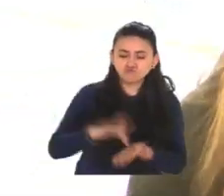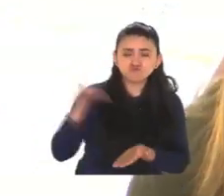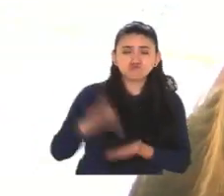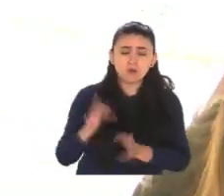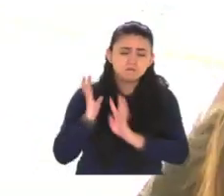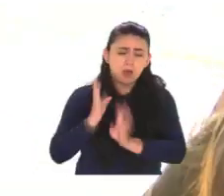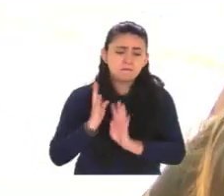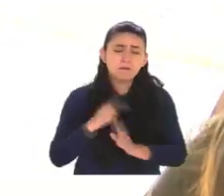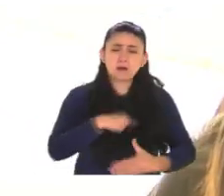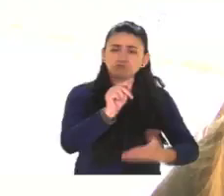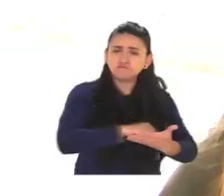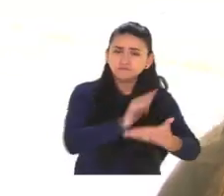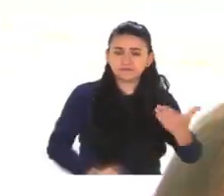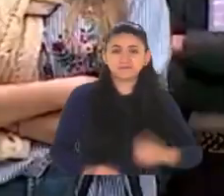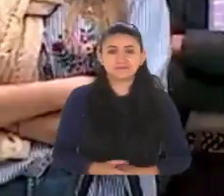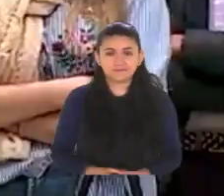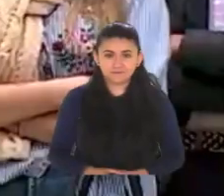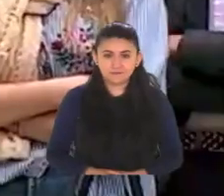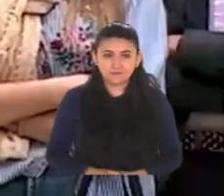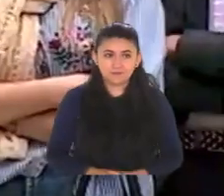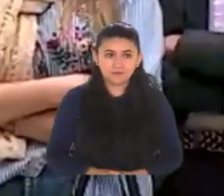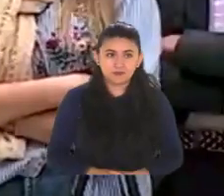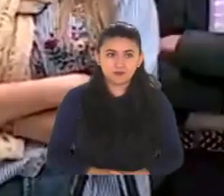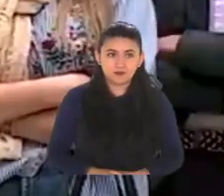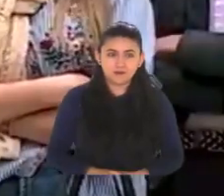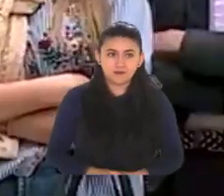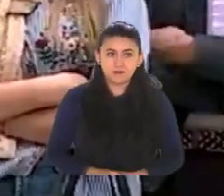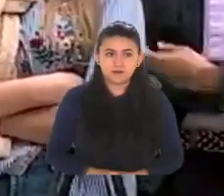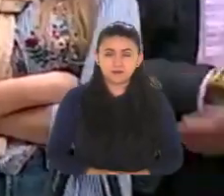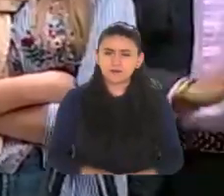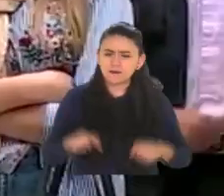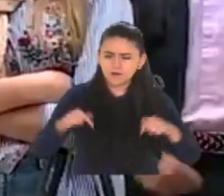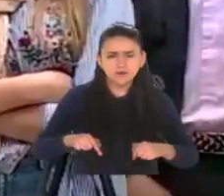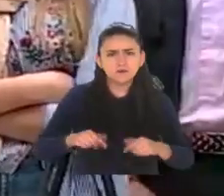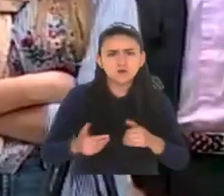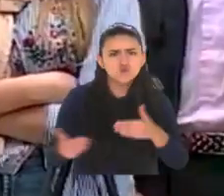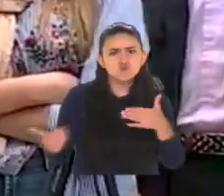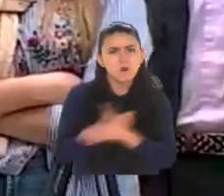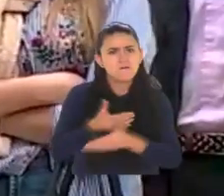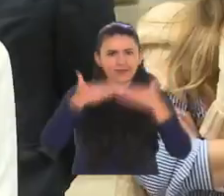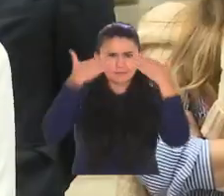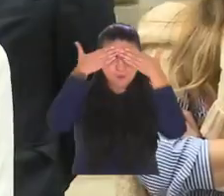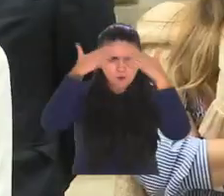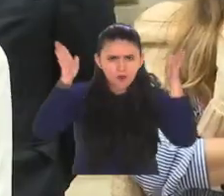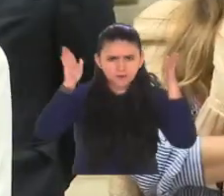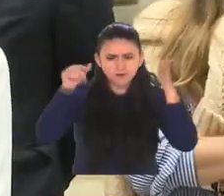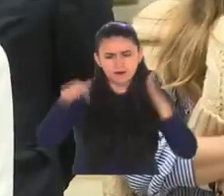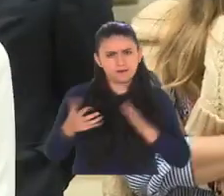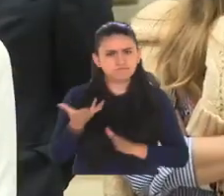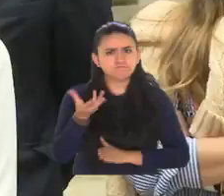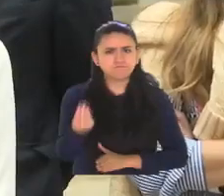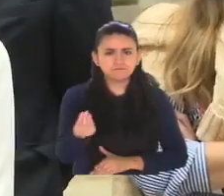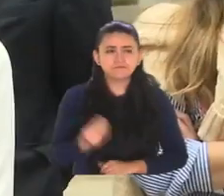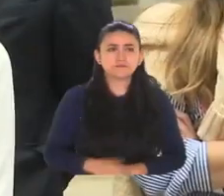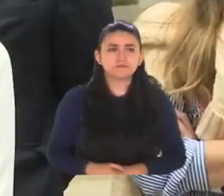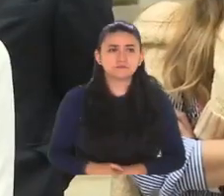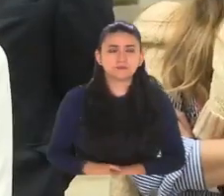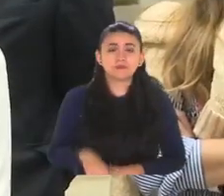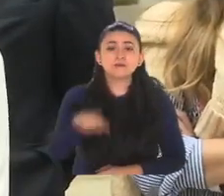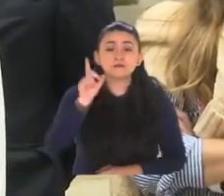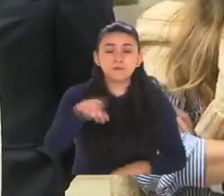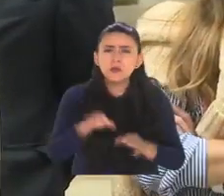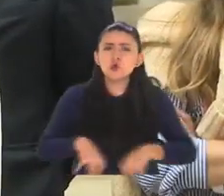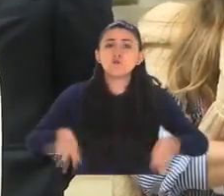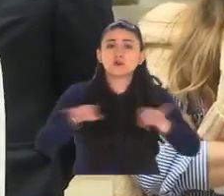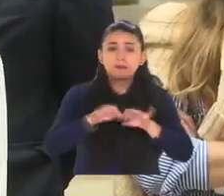de participación hay una nueva dimensión de democracia que se está implementando son importantes no pone el número que